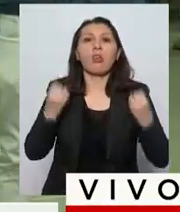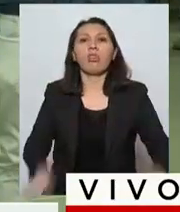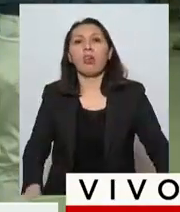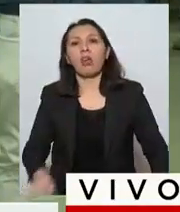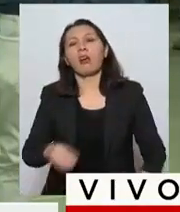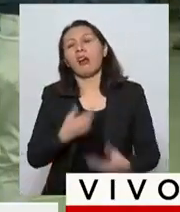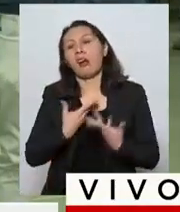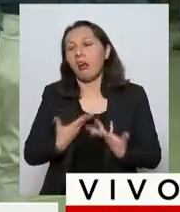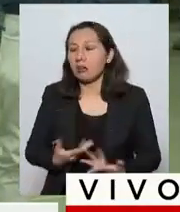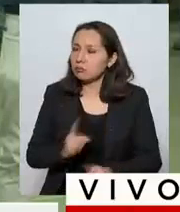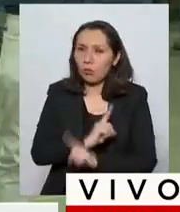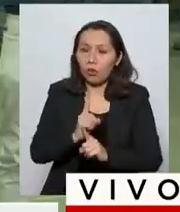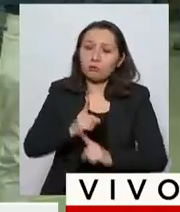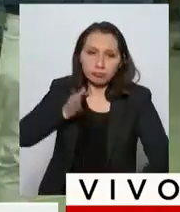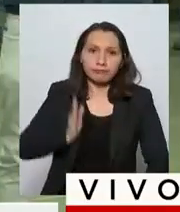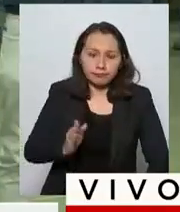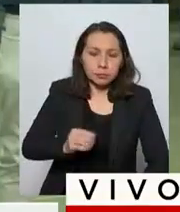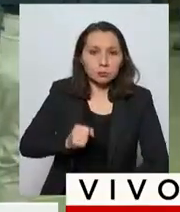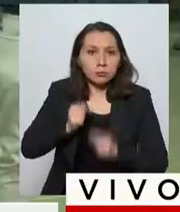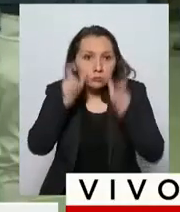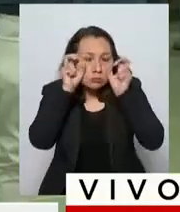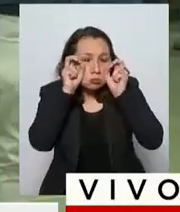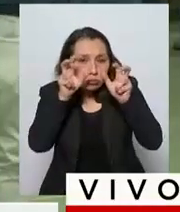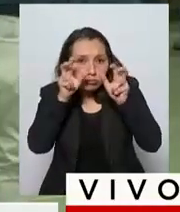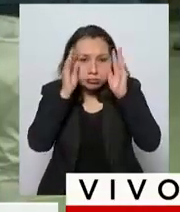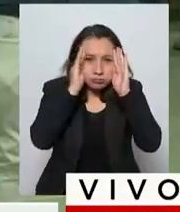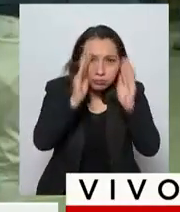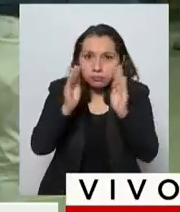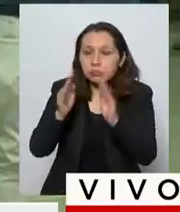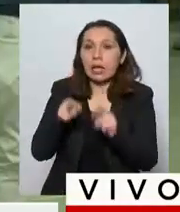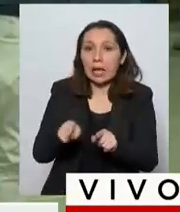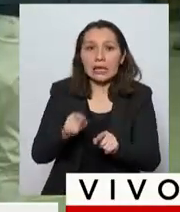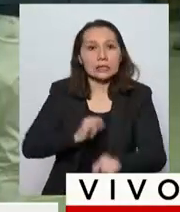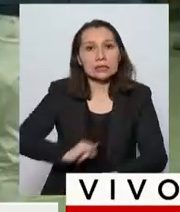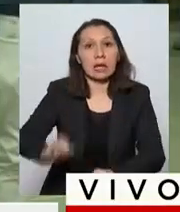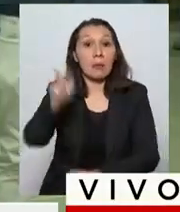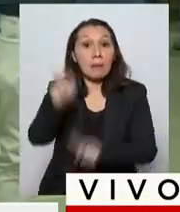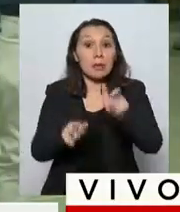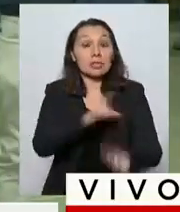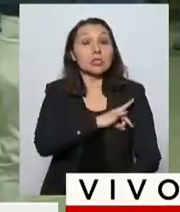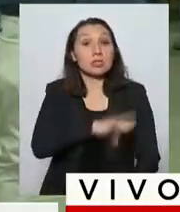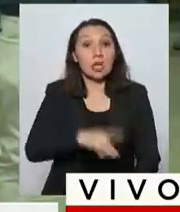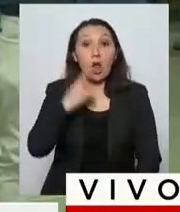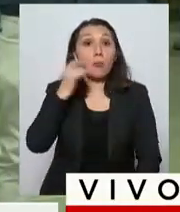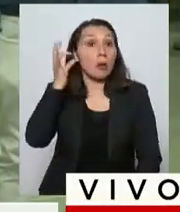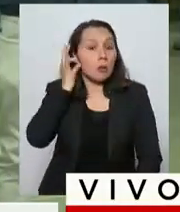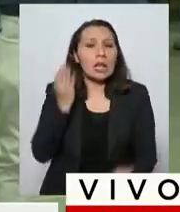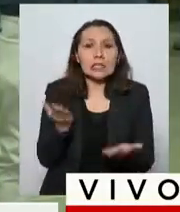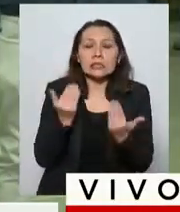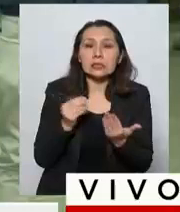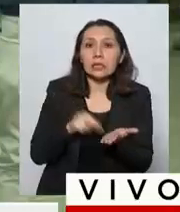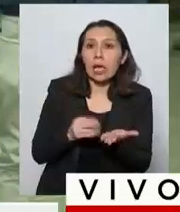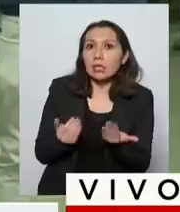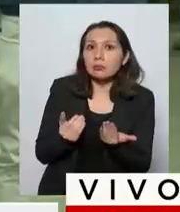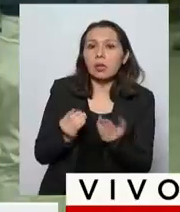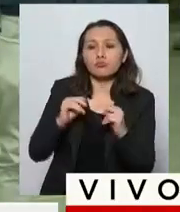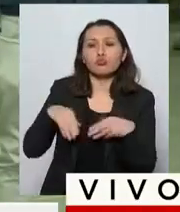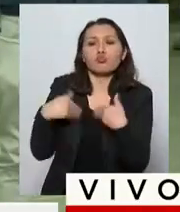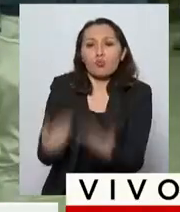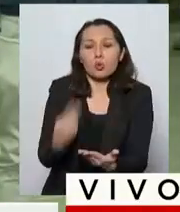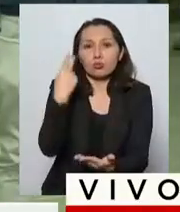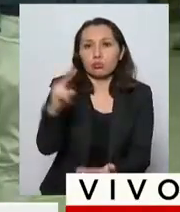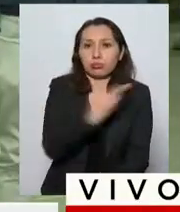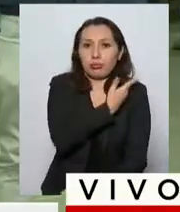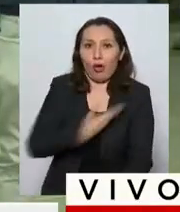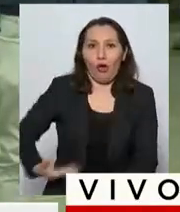los brazos. Vamos a seguir siempre alertas, porque eso es lo que los chilenos y chilenas necesitan, esperan y merecen de su